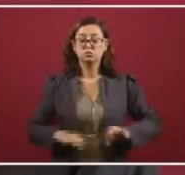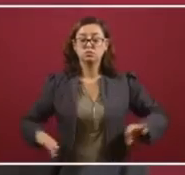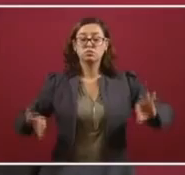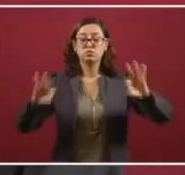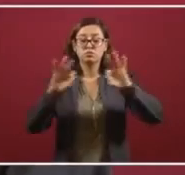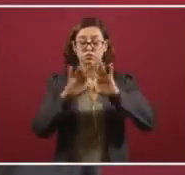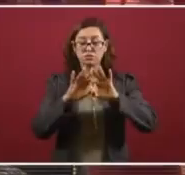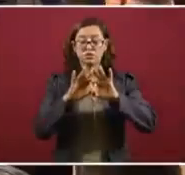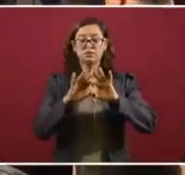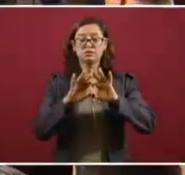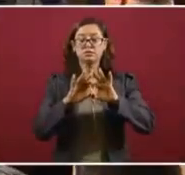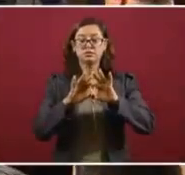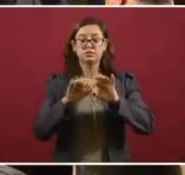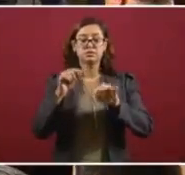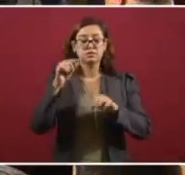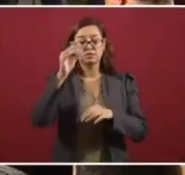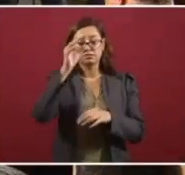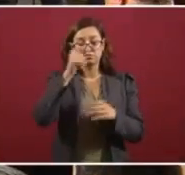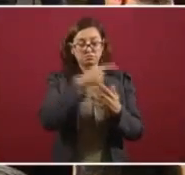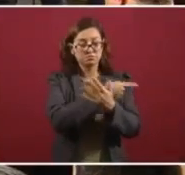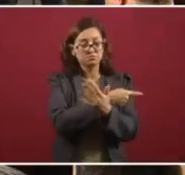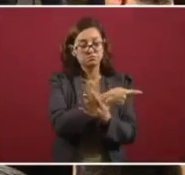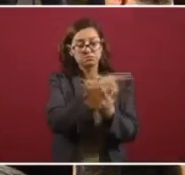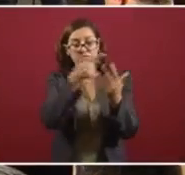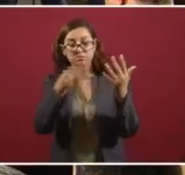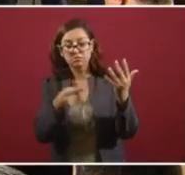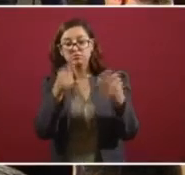participar en este acuerdo